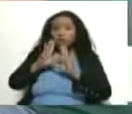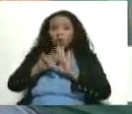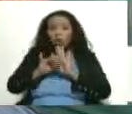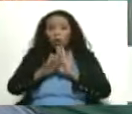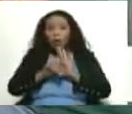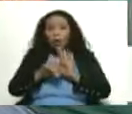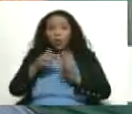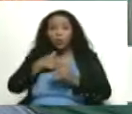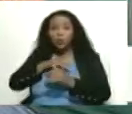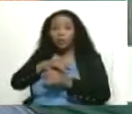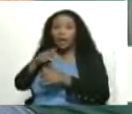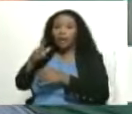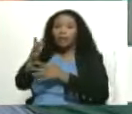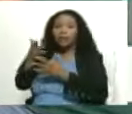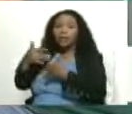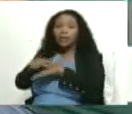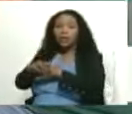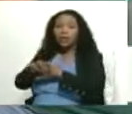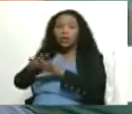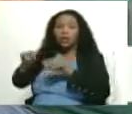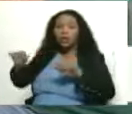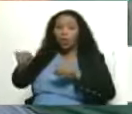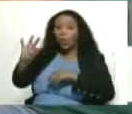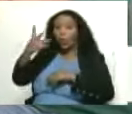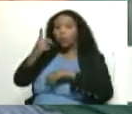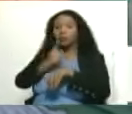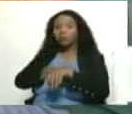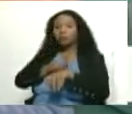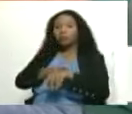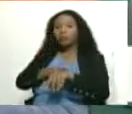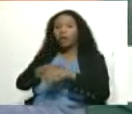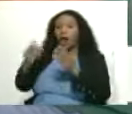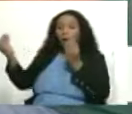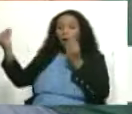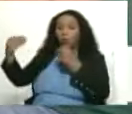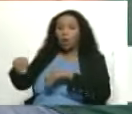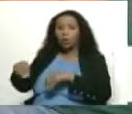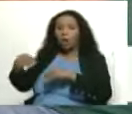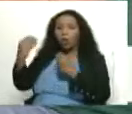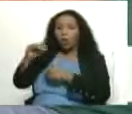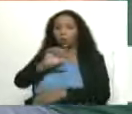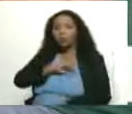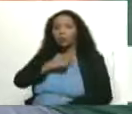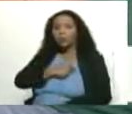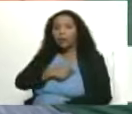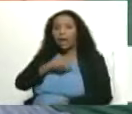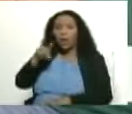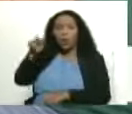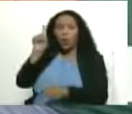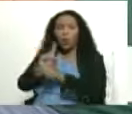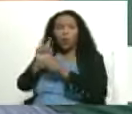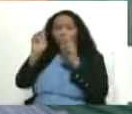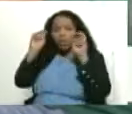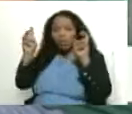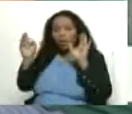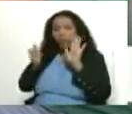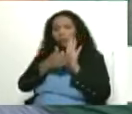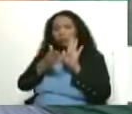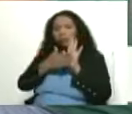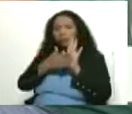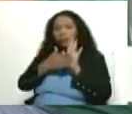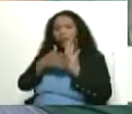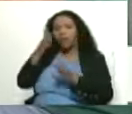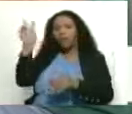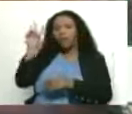parte de nuestra integridad territorial. El cuarto momento, el del acuerdo, de Ginebra, que es el único marco jurídico que los venezolanos y